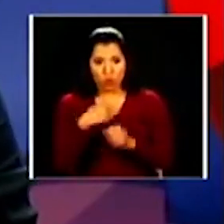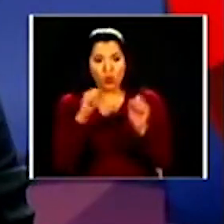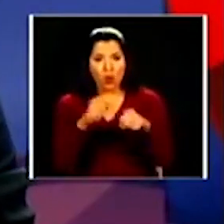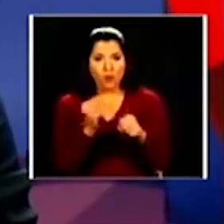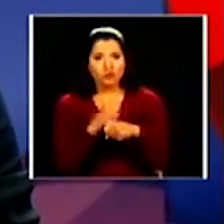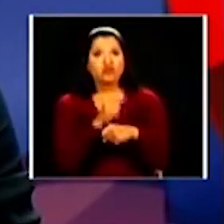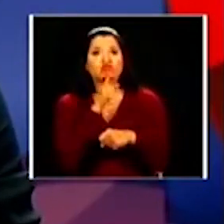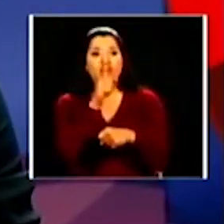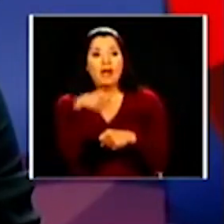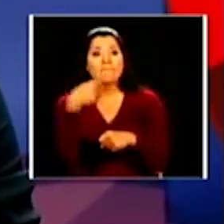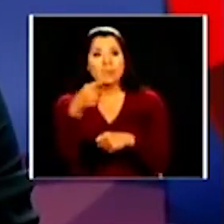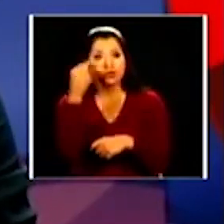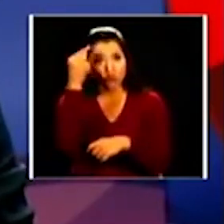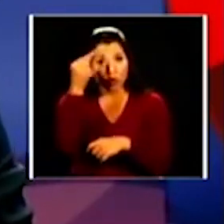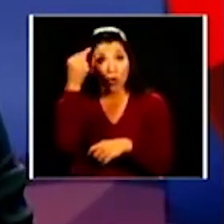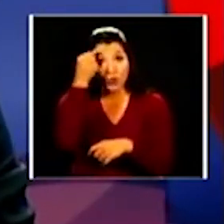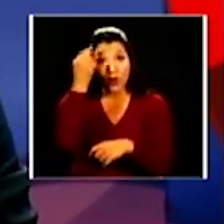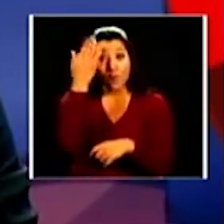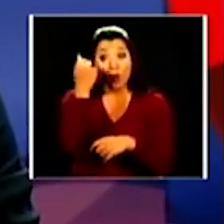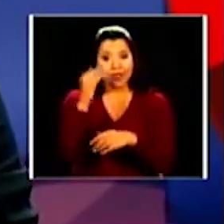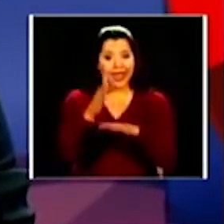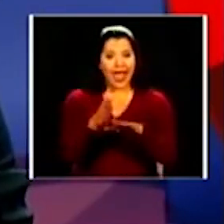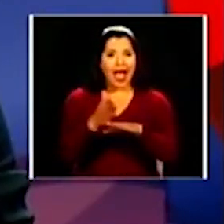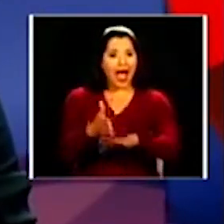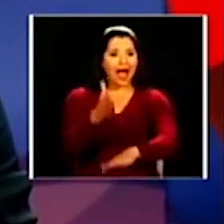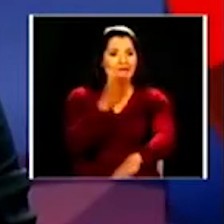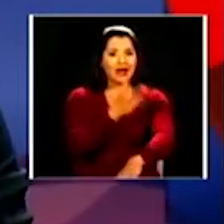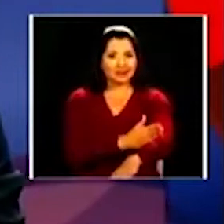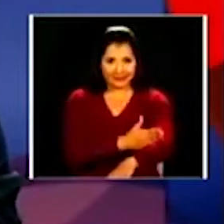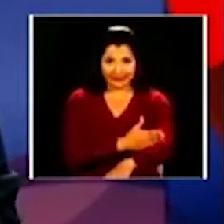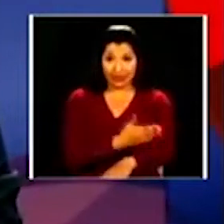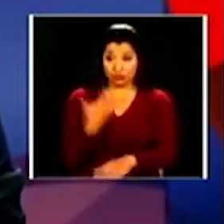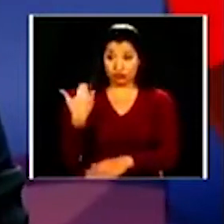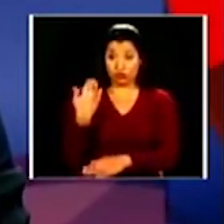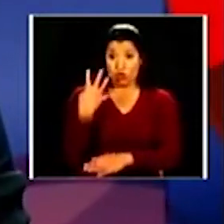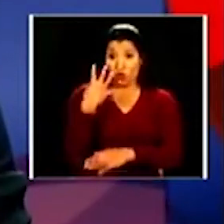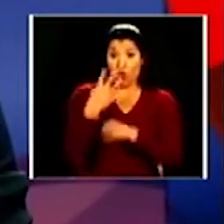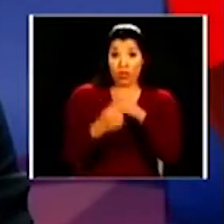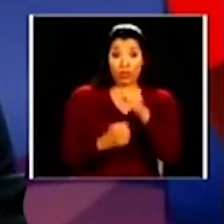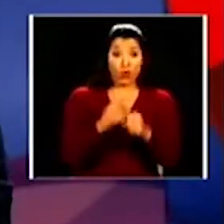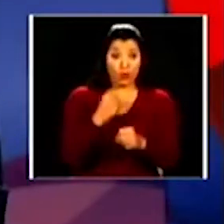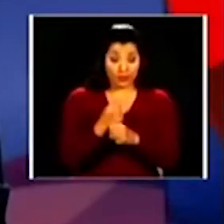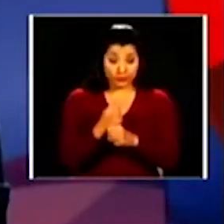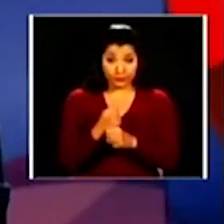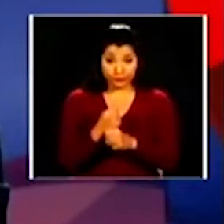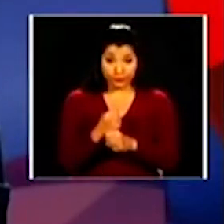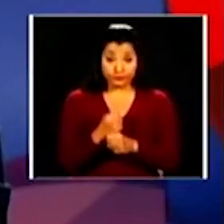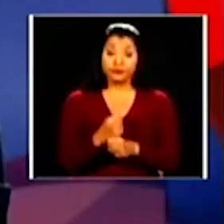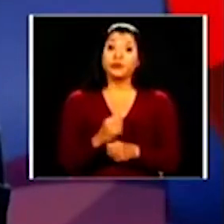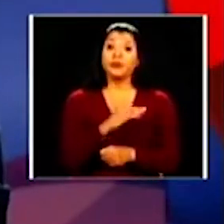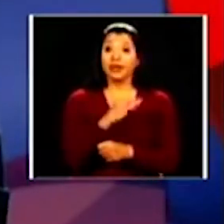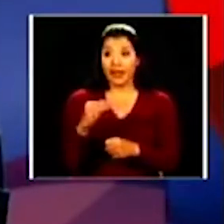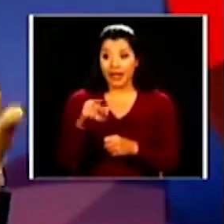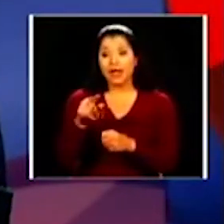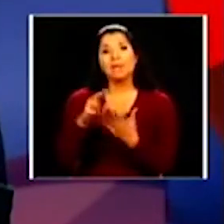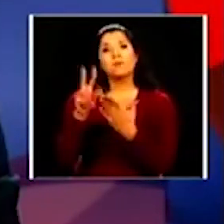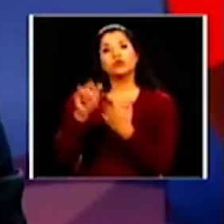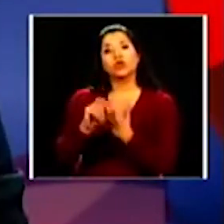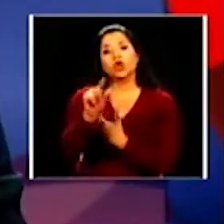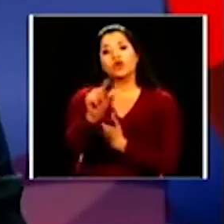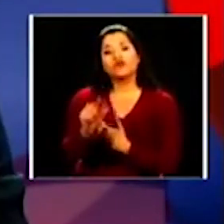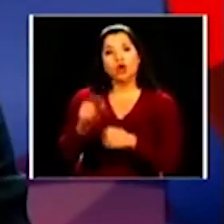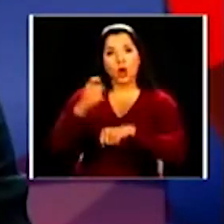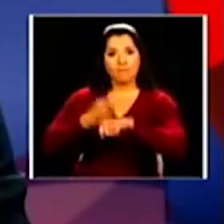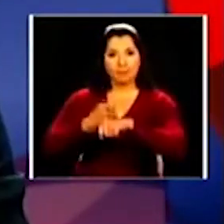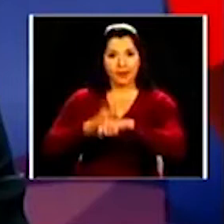próxima administración, porque se avanzó como nunca se había avanzado en los últimos 20 años. Y ahí está el proyecto Río Piedras y está el proyecto que debe ser